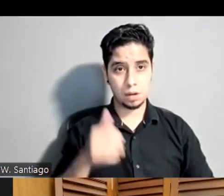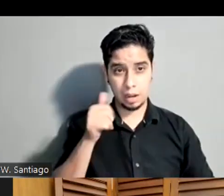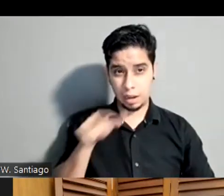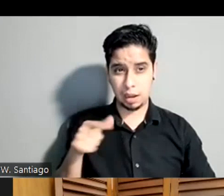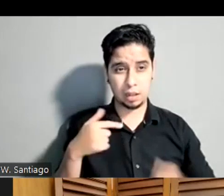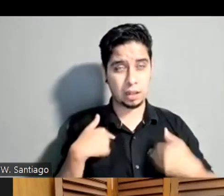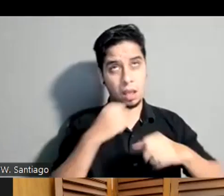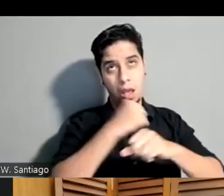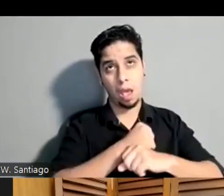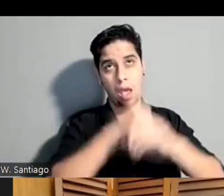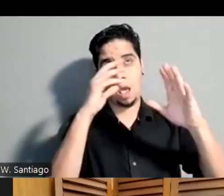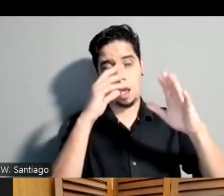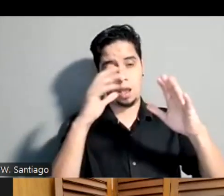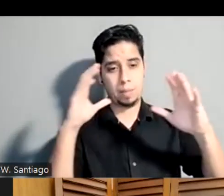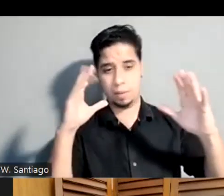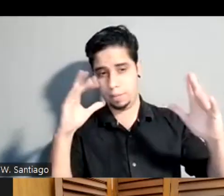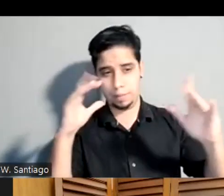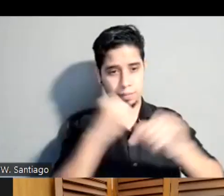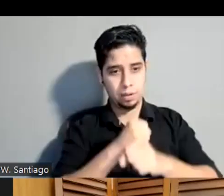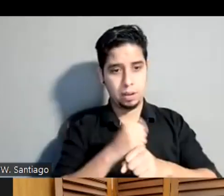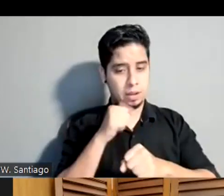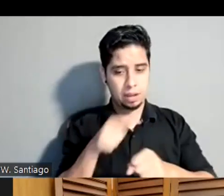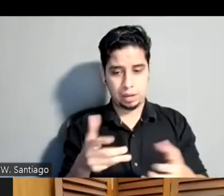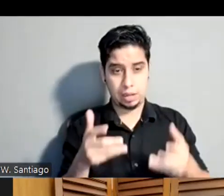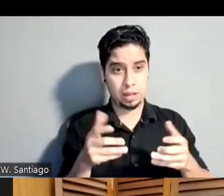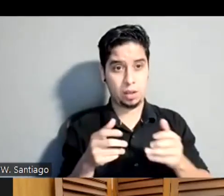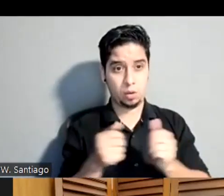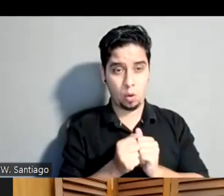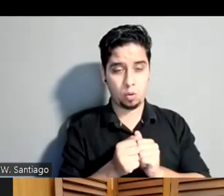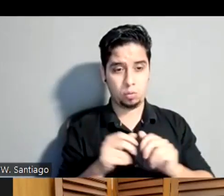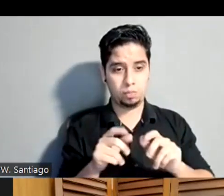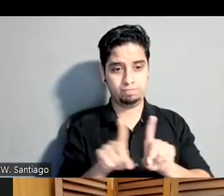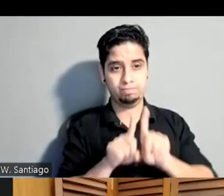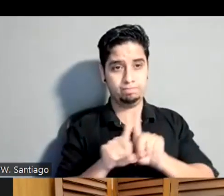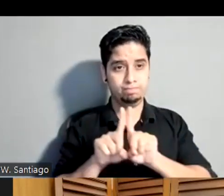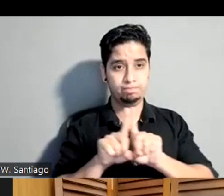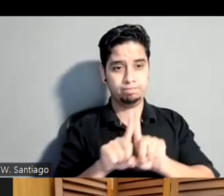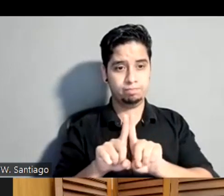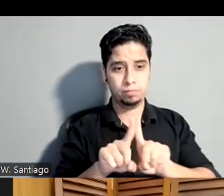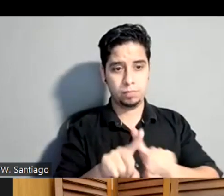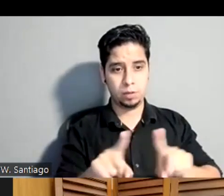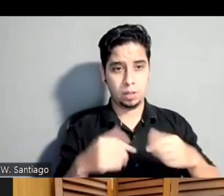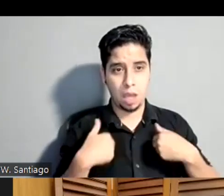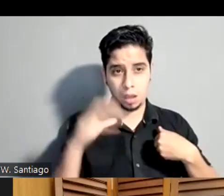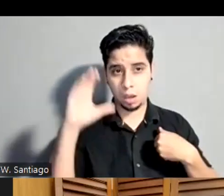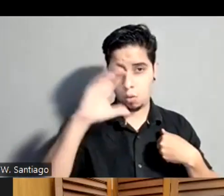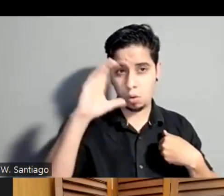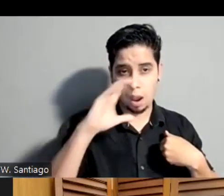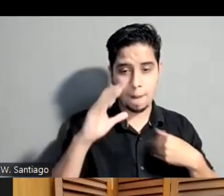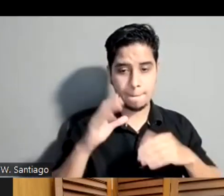enamorada. Ella quería irse a caminar con el novio por ahí, pero había que hacer, ¿verdad? Teníamos que buscar el progreso por el hermano.